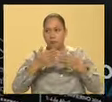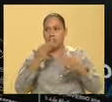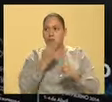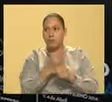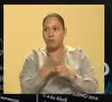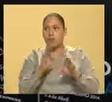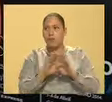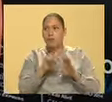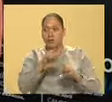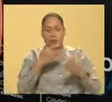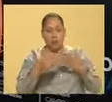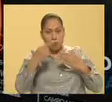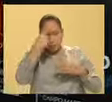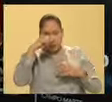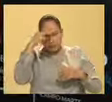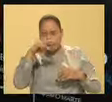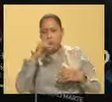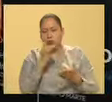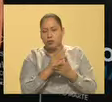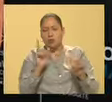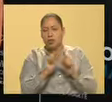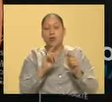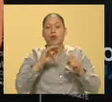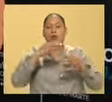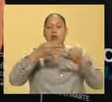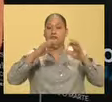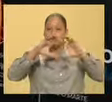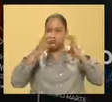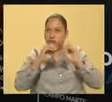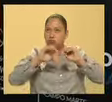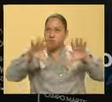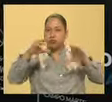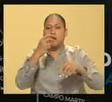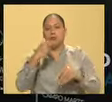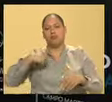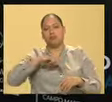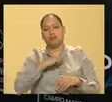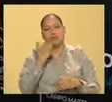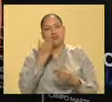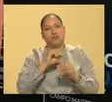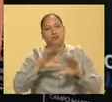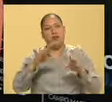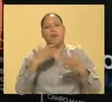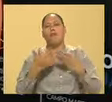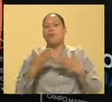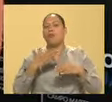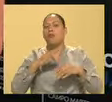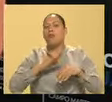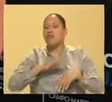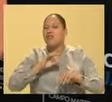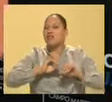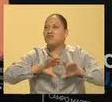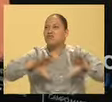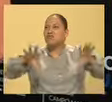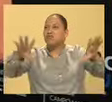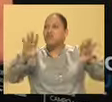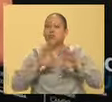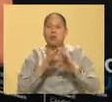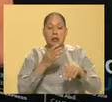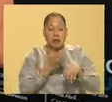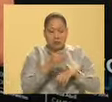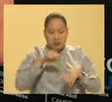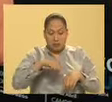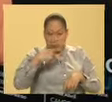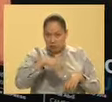no simplemente moda mexicana, sino acabamos siendo globales, y eso es lo que queremos ser. Cada vez queremos que la moda no sea una cosa de estado ni